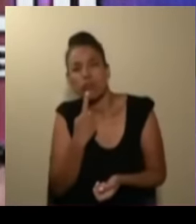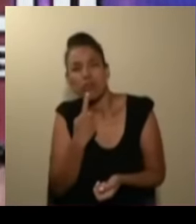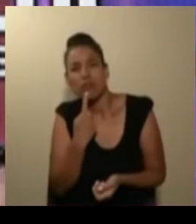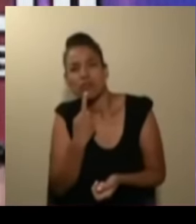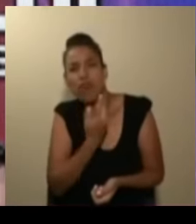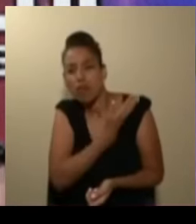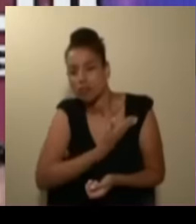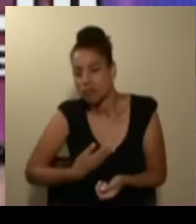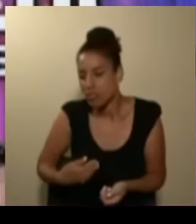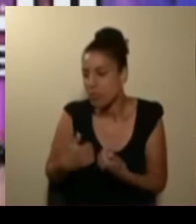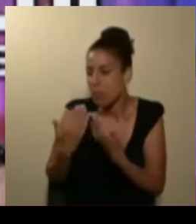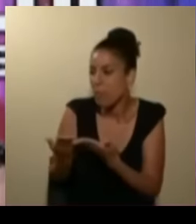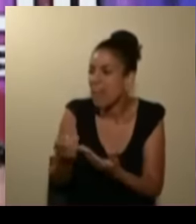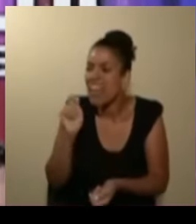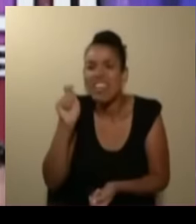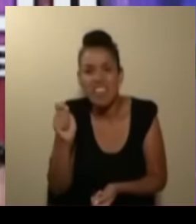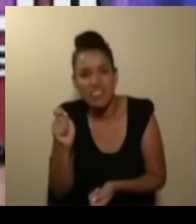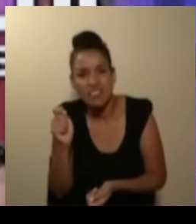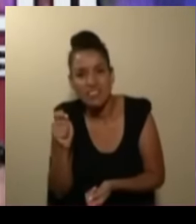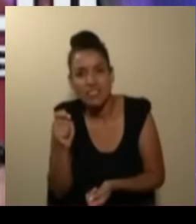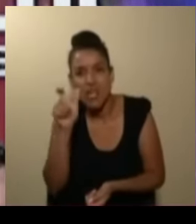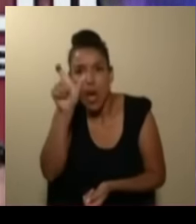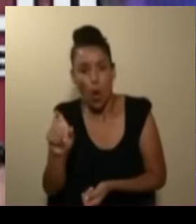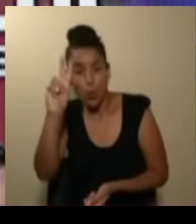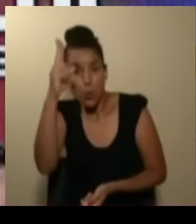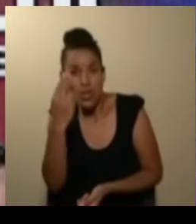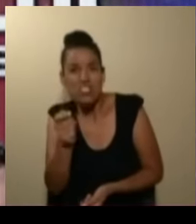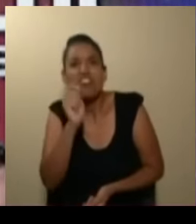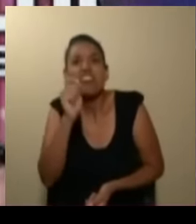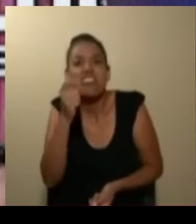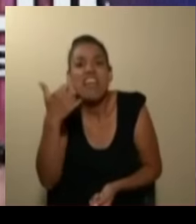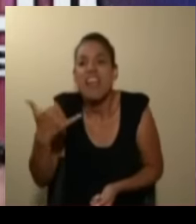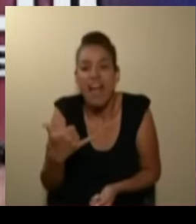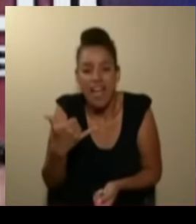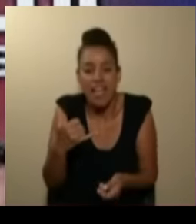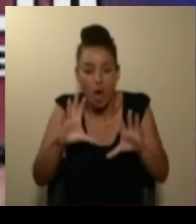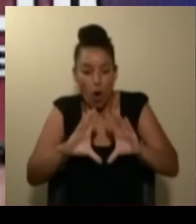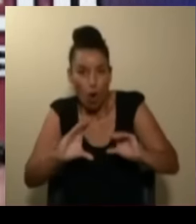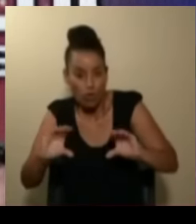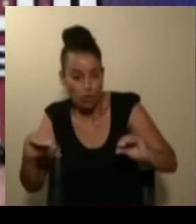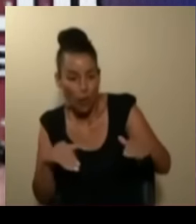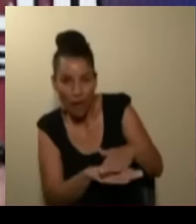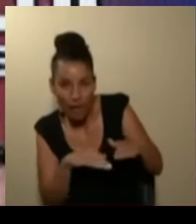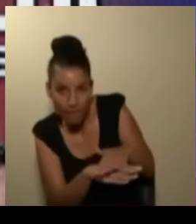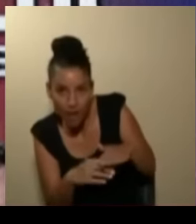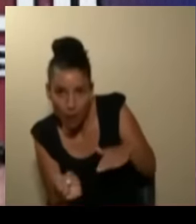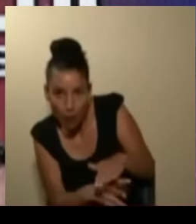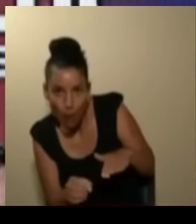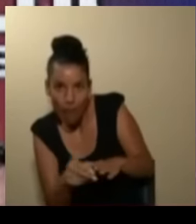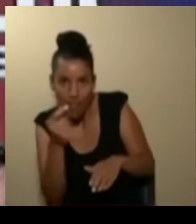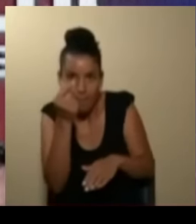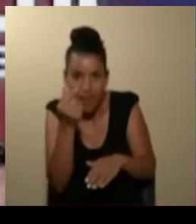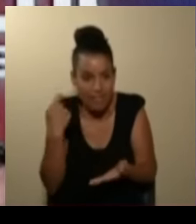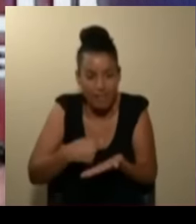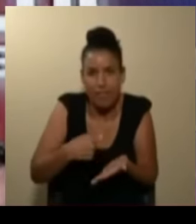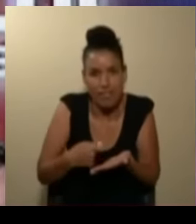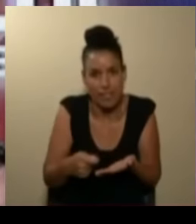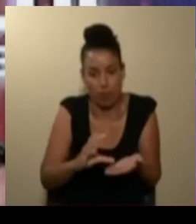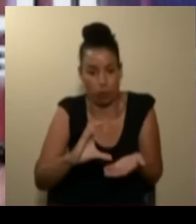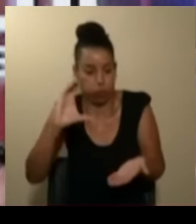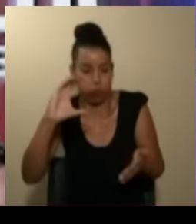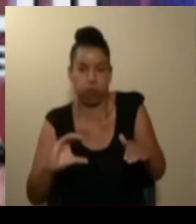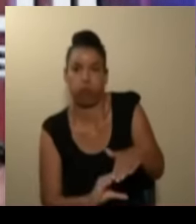¿Qué uruguayo, qué uruguaya tiene 100 mil dólares abajo del colchón, deseoso de ejercer su